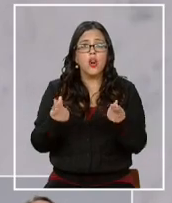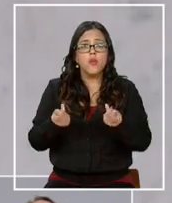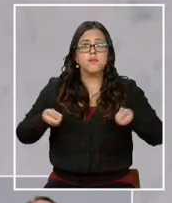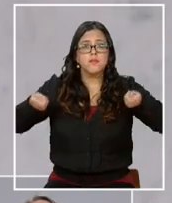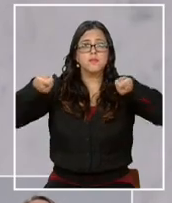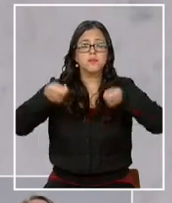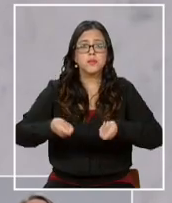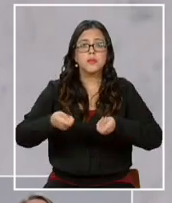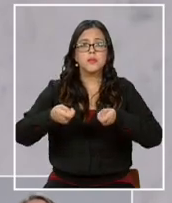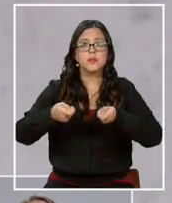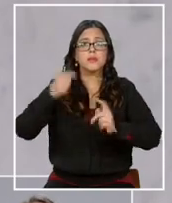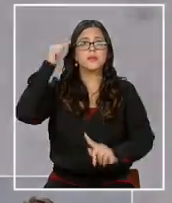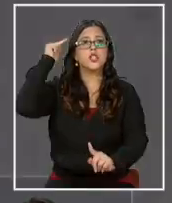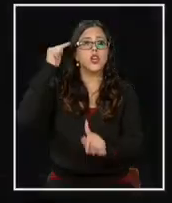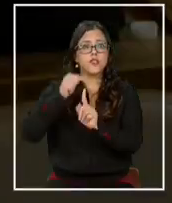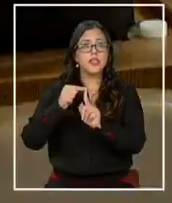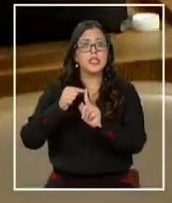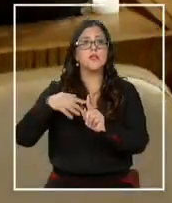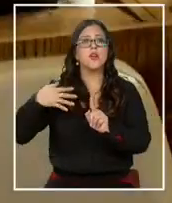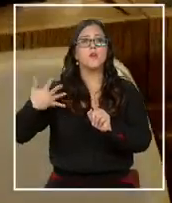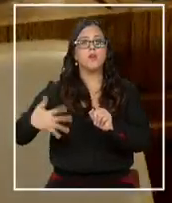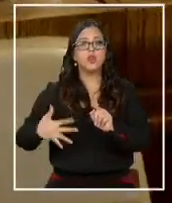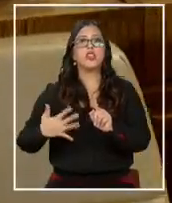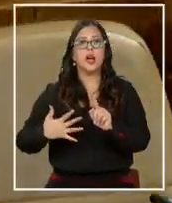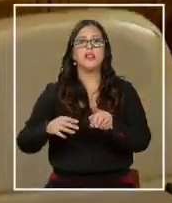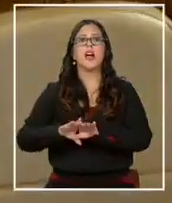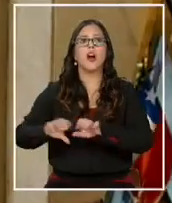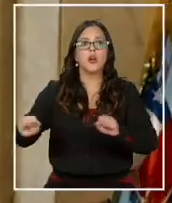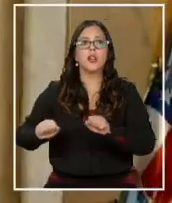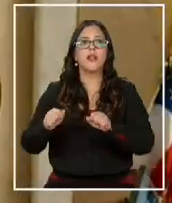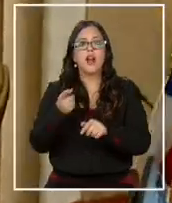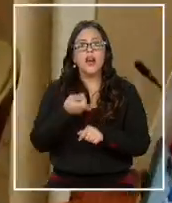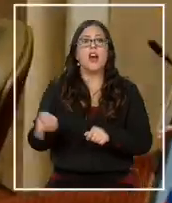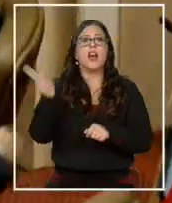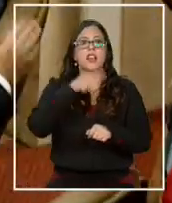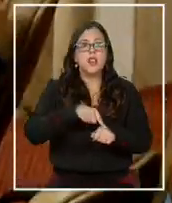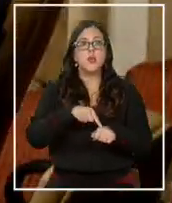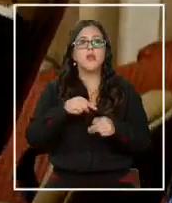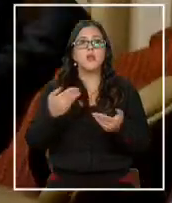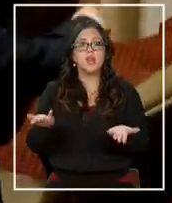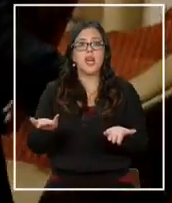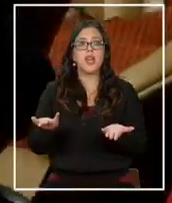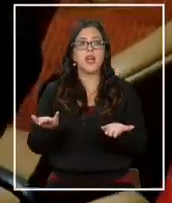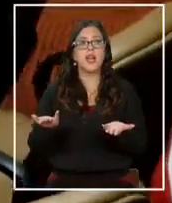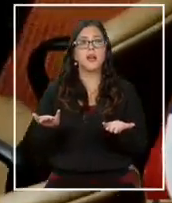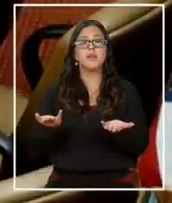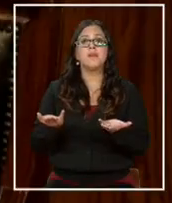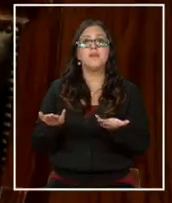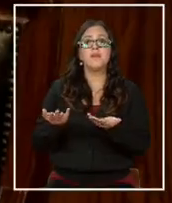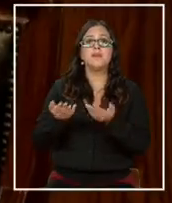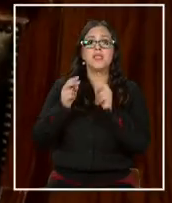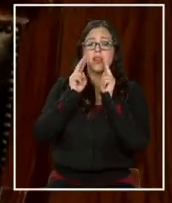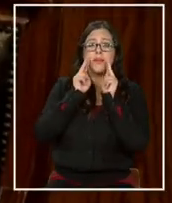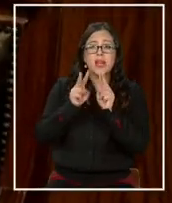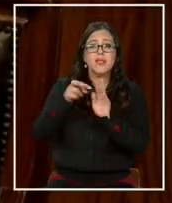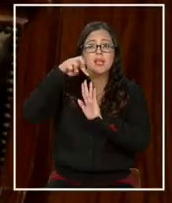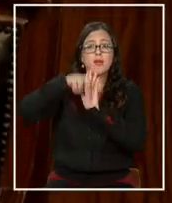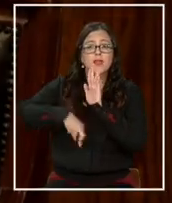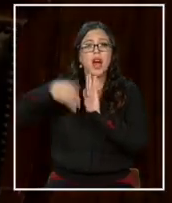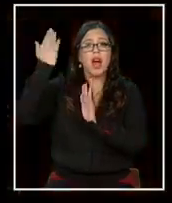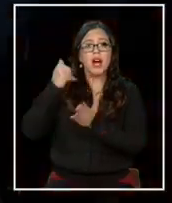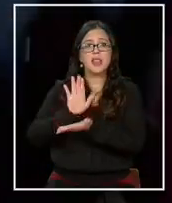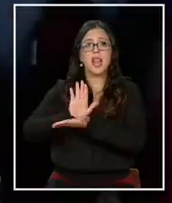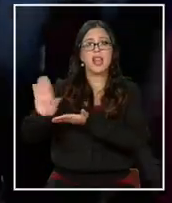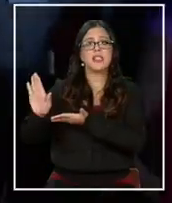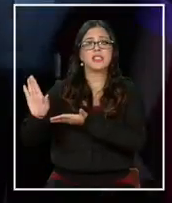las prioridades acordadas. Nuevo intento del Ejecutivo por revertir lo vivido en la Cámara Baja, donde el proyecto fue